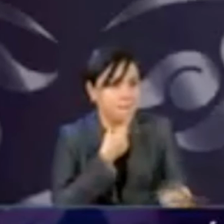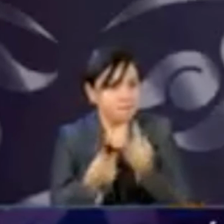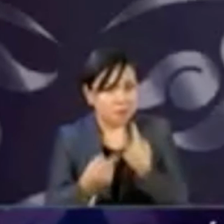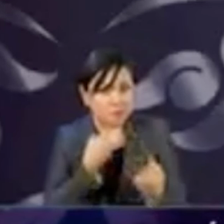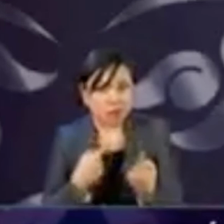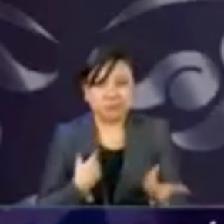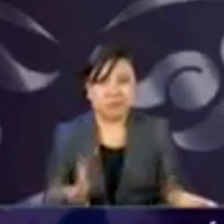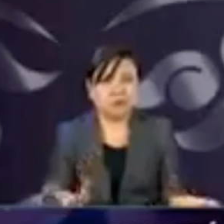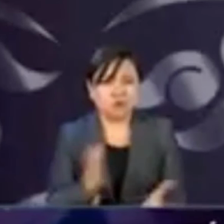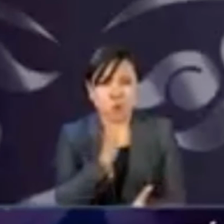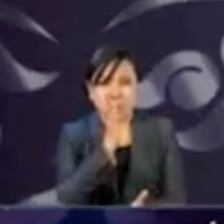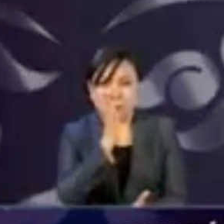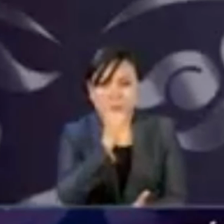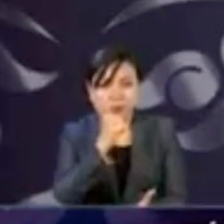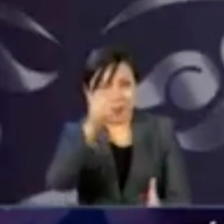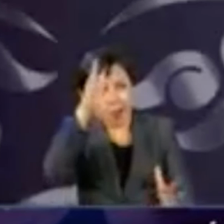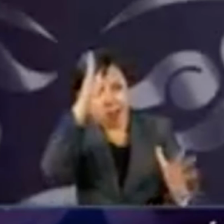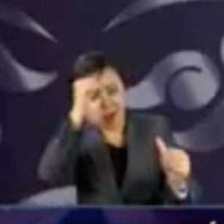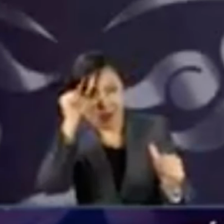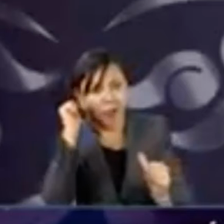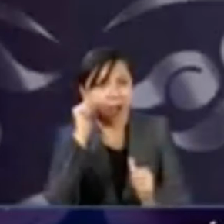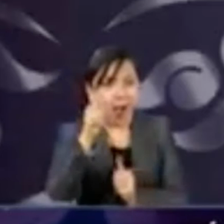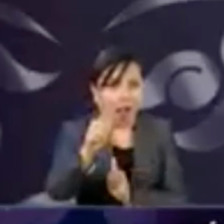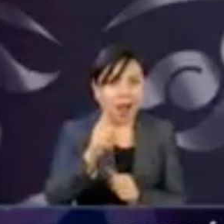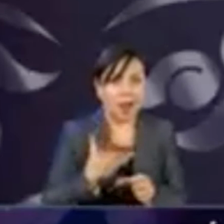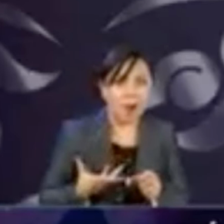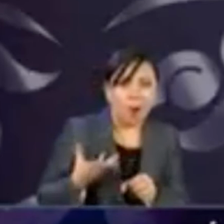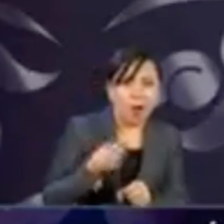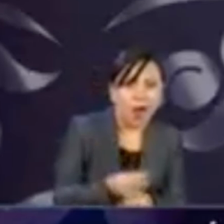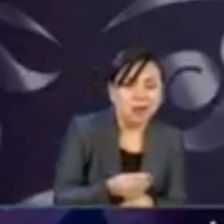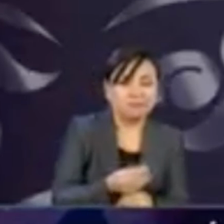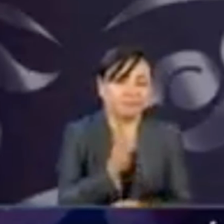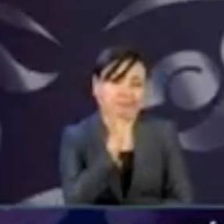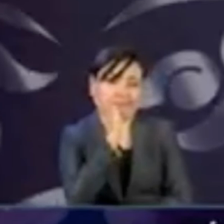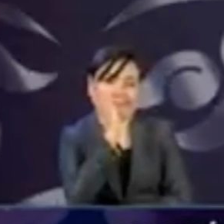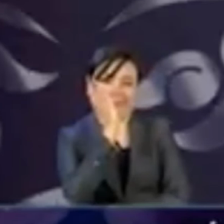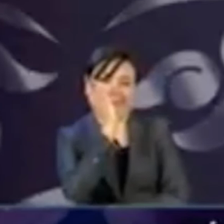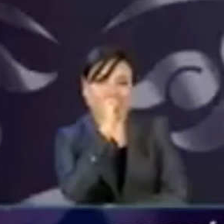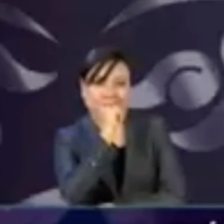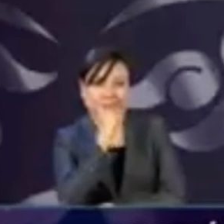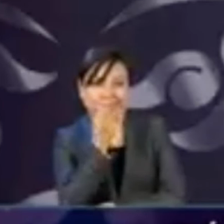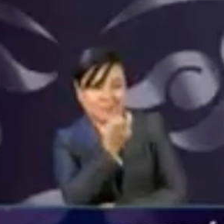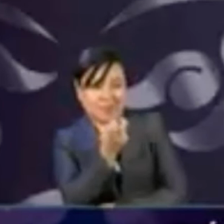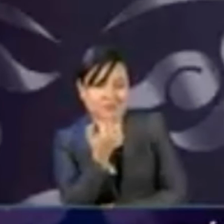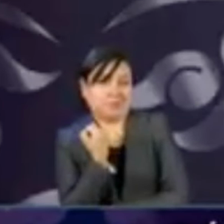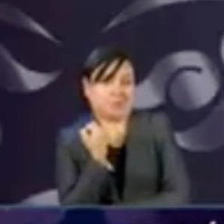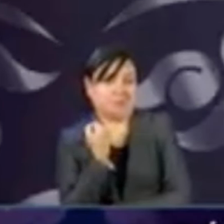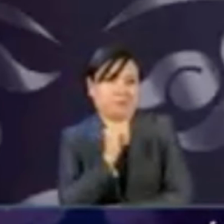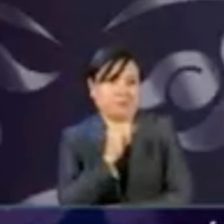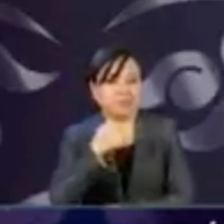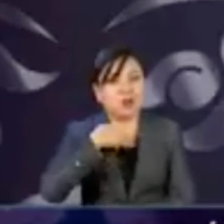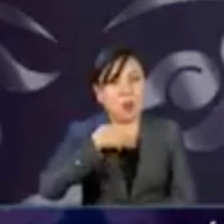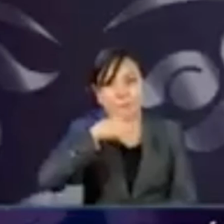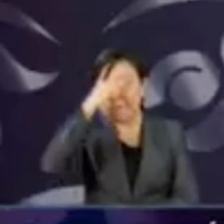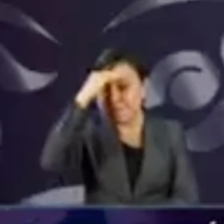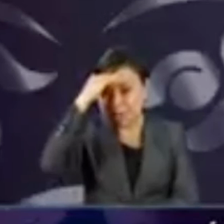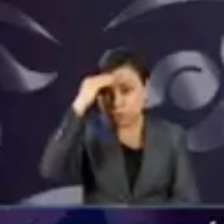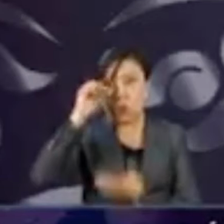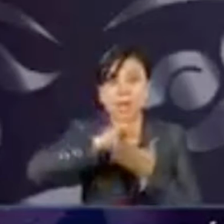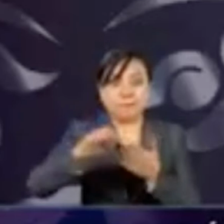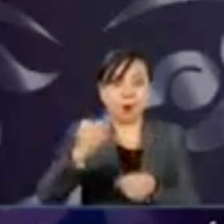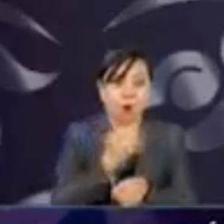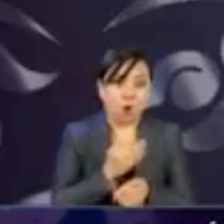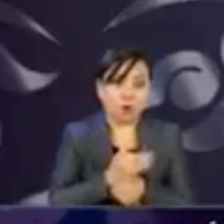acuerdos para precisamente recurrir a cosas que pudieran ayudarnos en el impacto económico